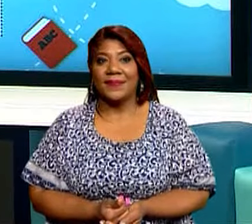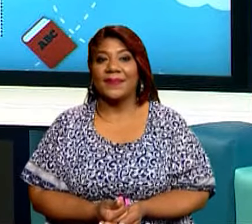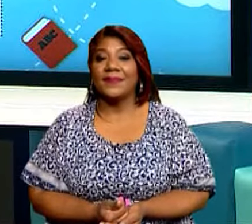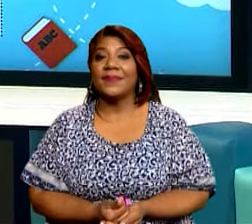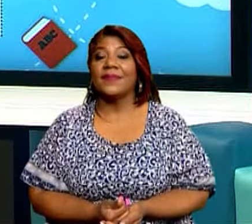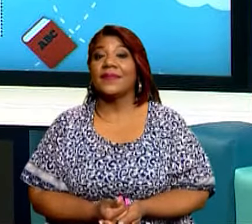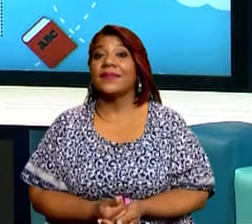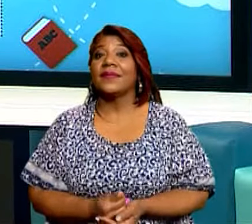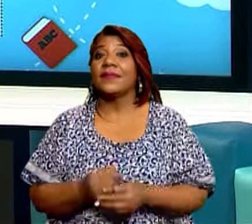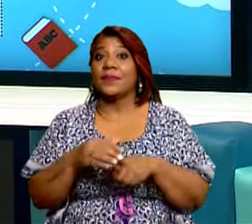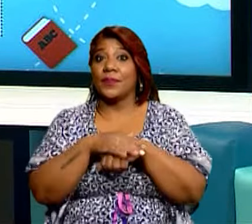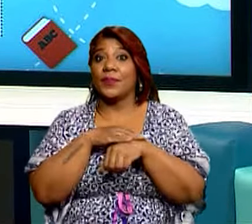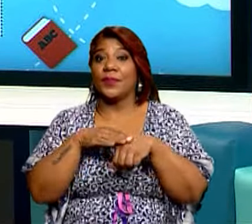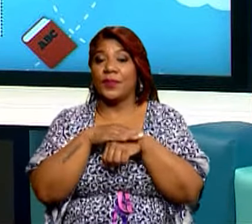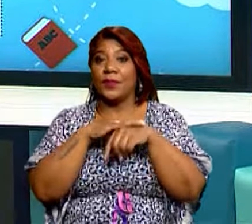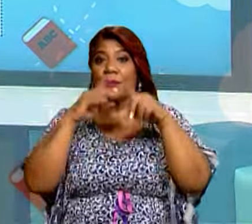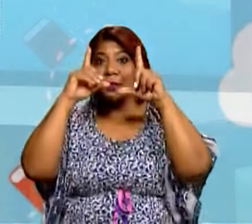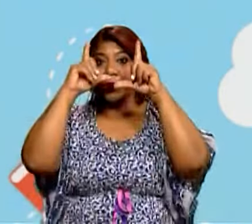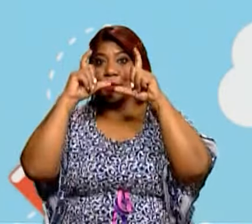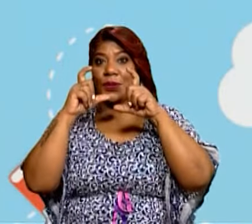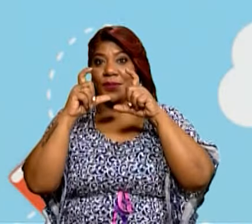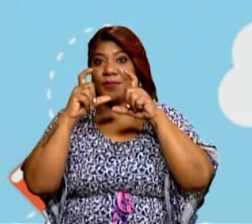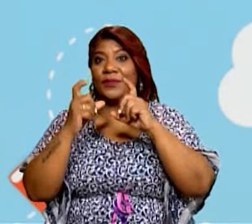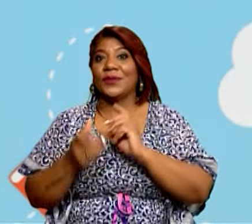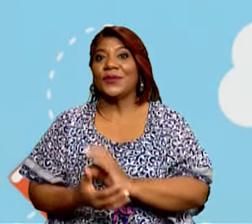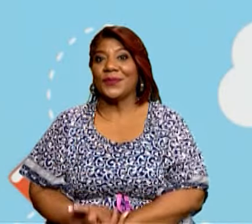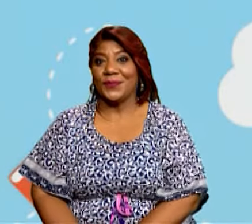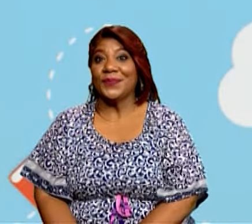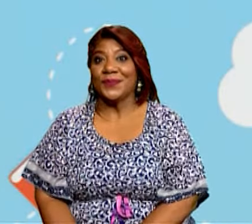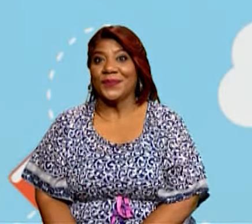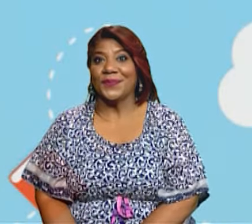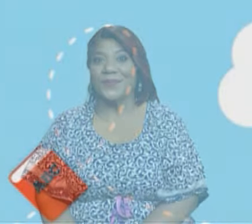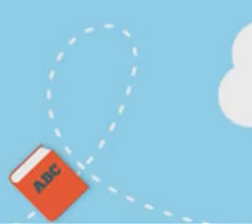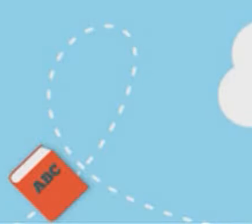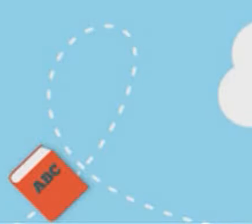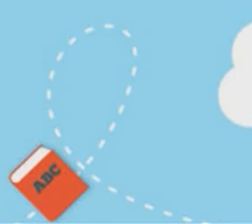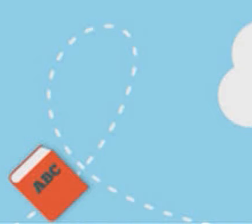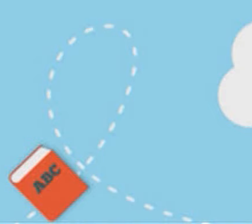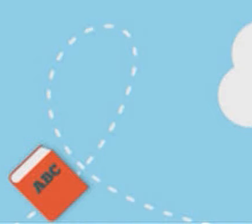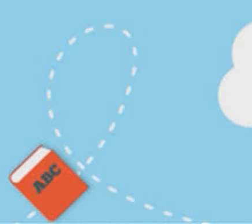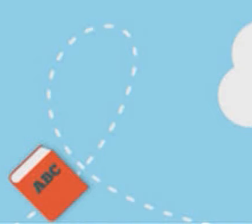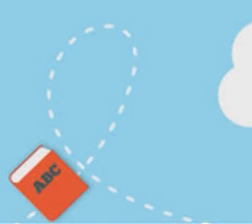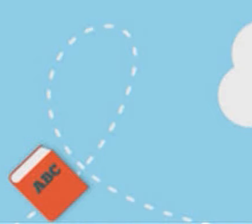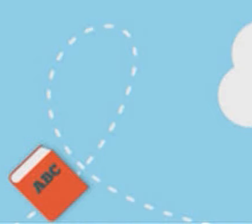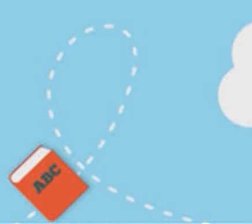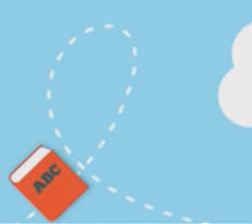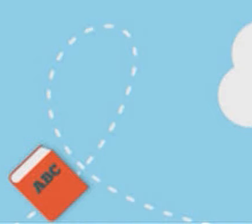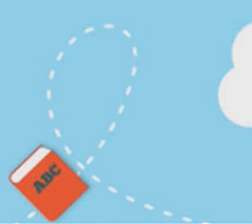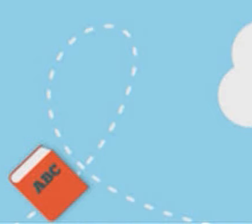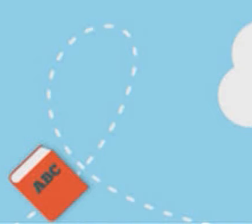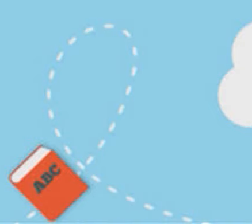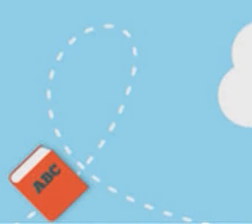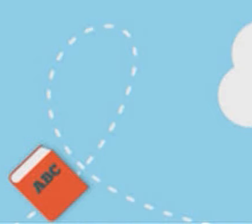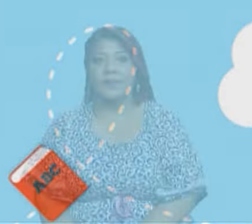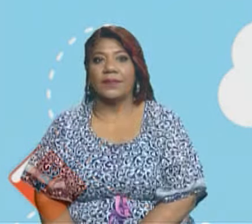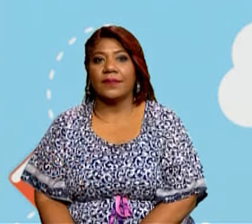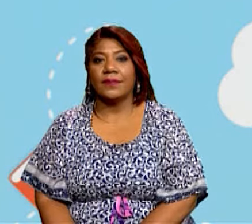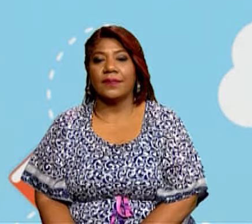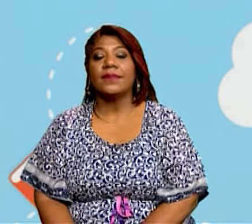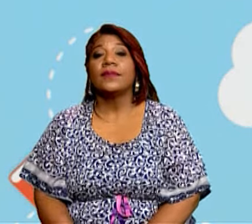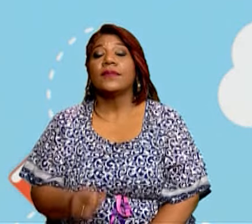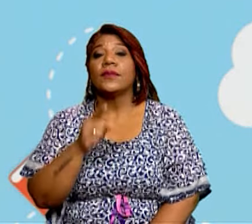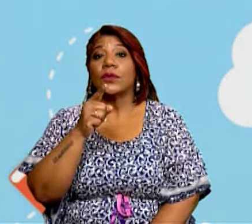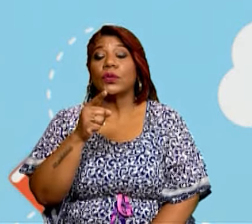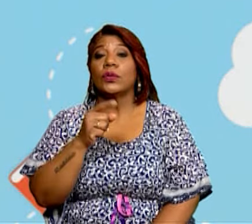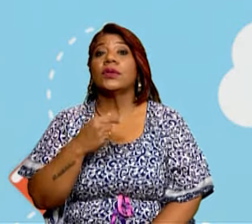A esto le tomas una captura de pantalla porque necesitas resolverlo en casa para que